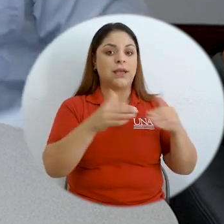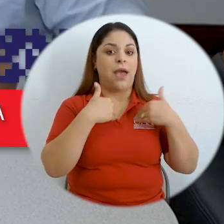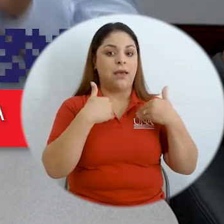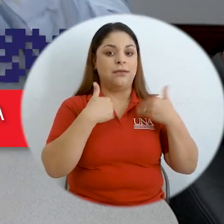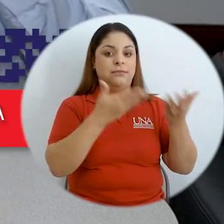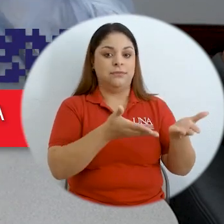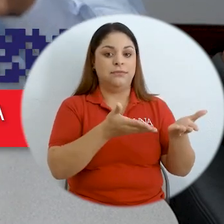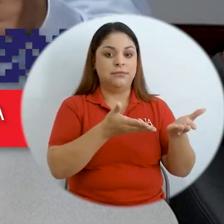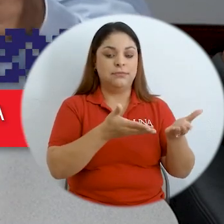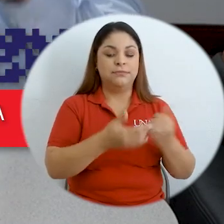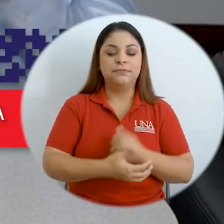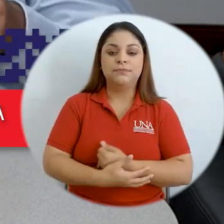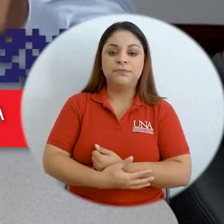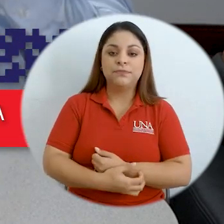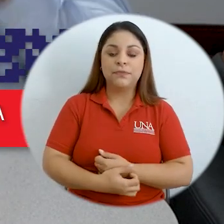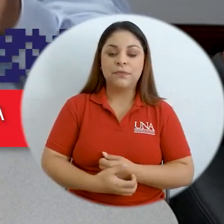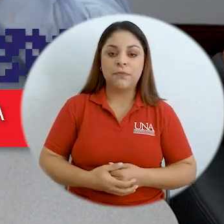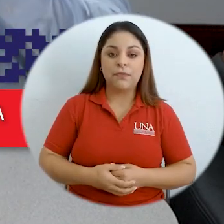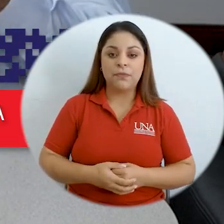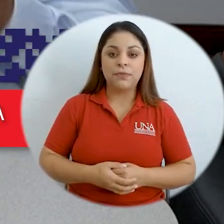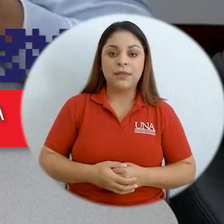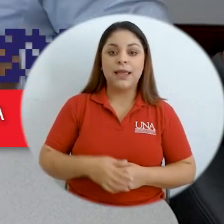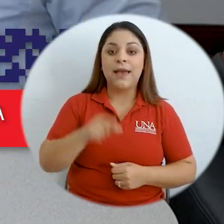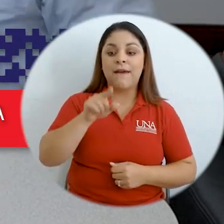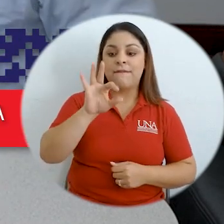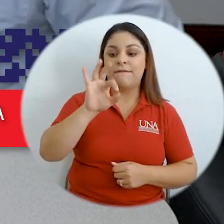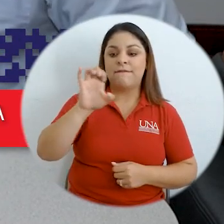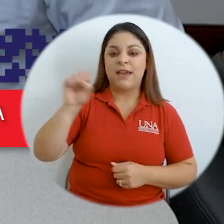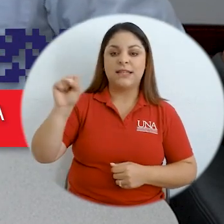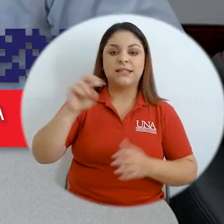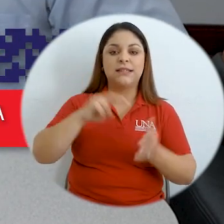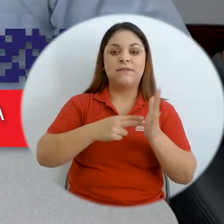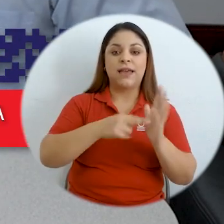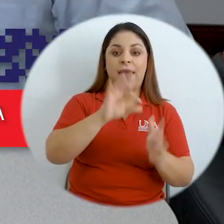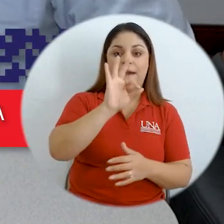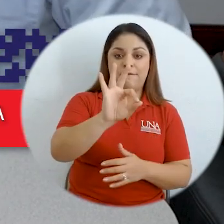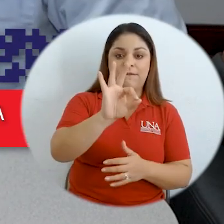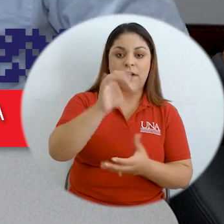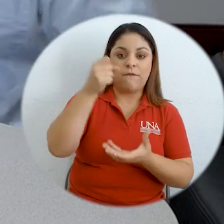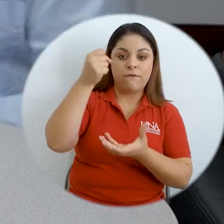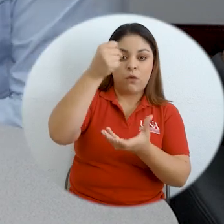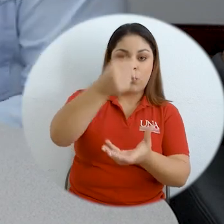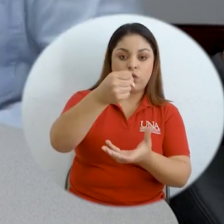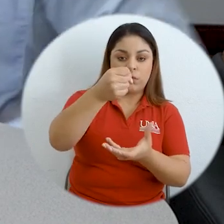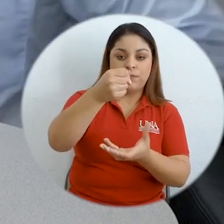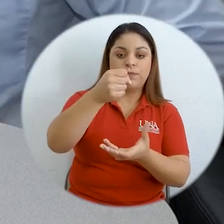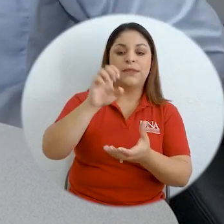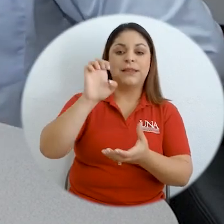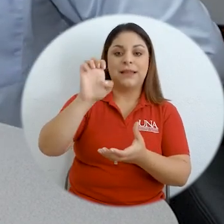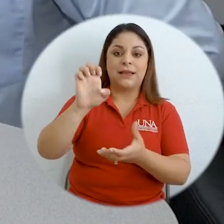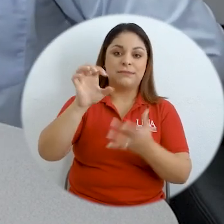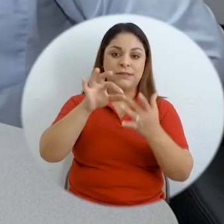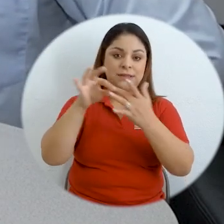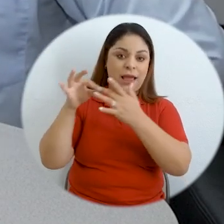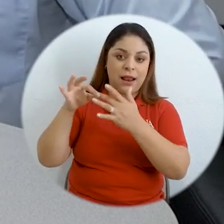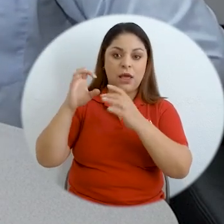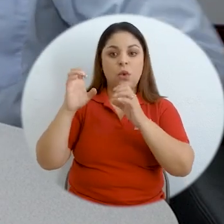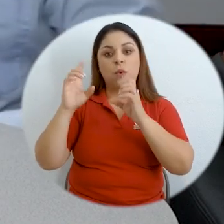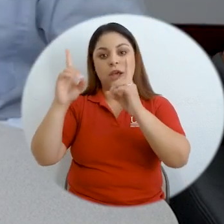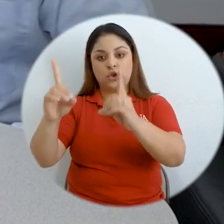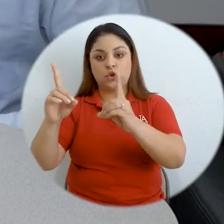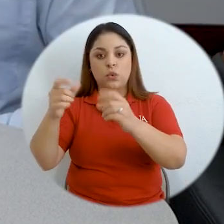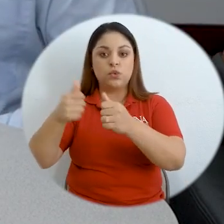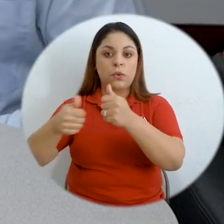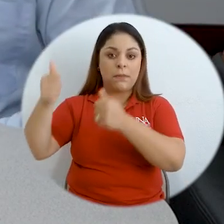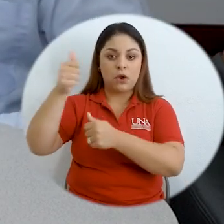Estamos hablando de la negociación del Fondo Especial para la Educación Superior, el FES, el cual, como bien reseña don Francisco, ha